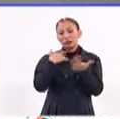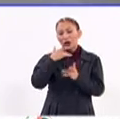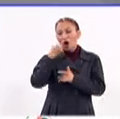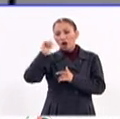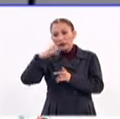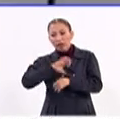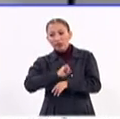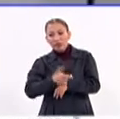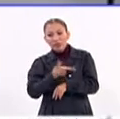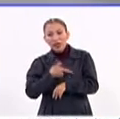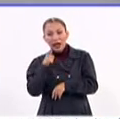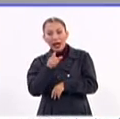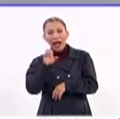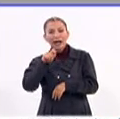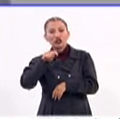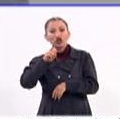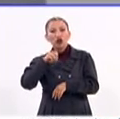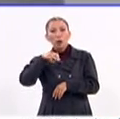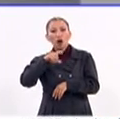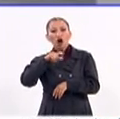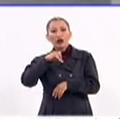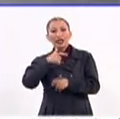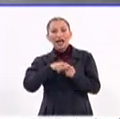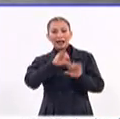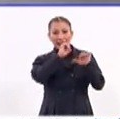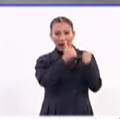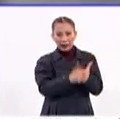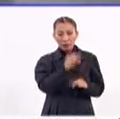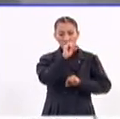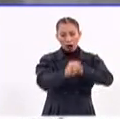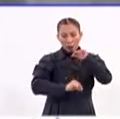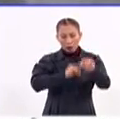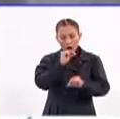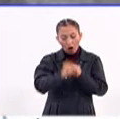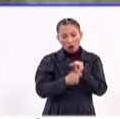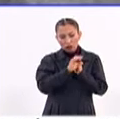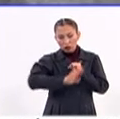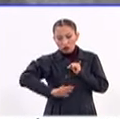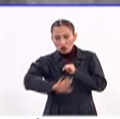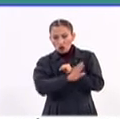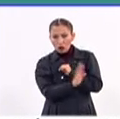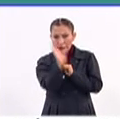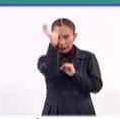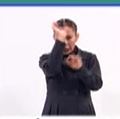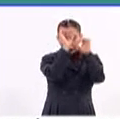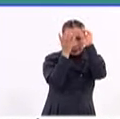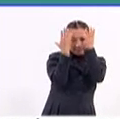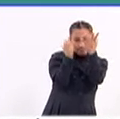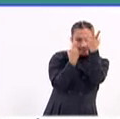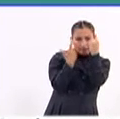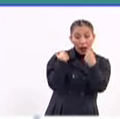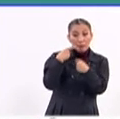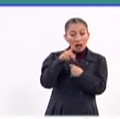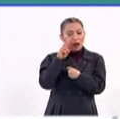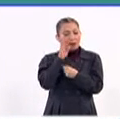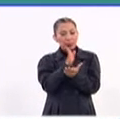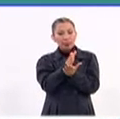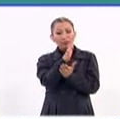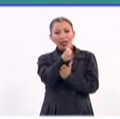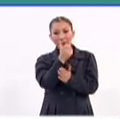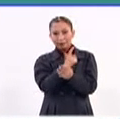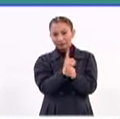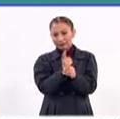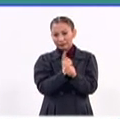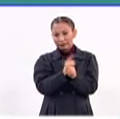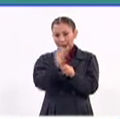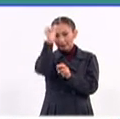otras disciplinas como la entomología y el arte. Poco a poco iba formando su bagaje científico. Aunque se perfilaba para una